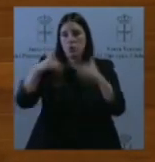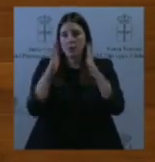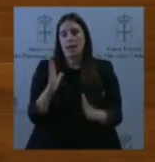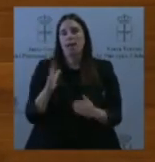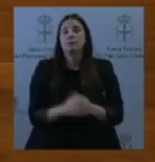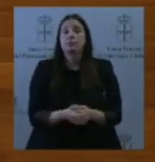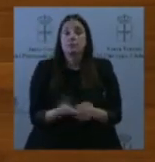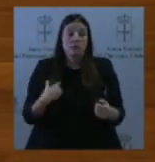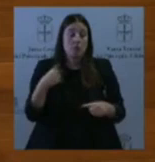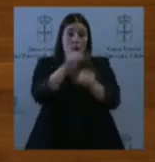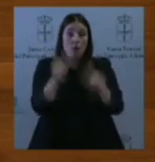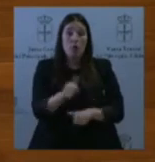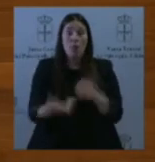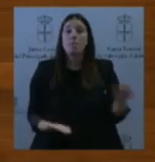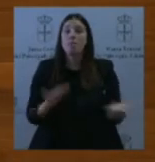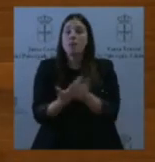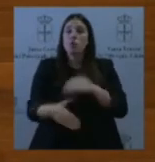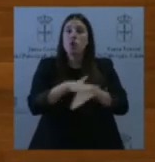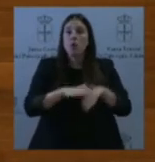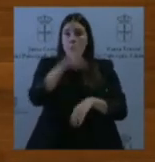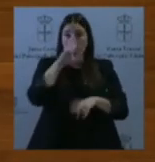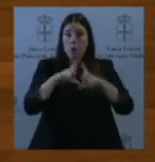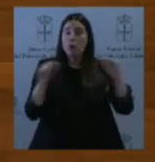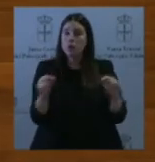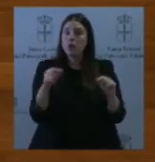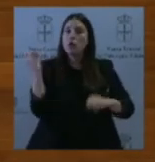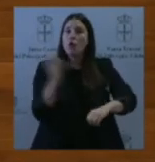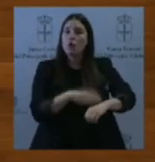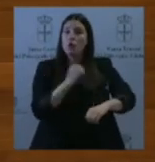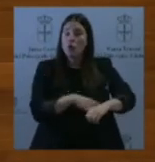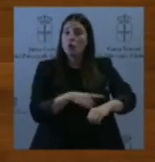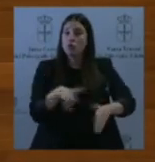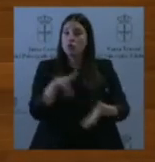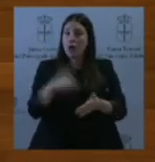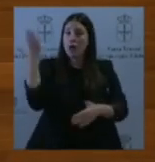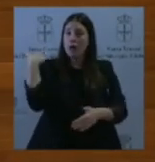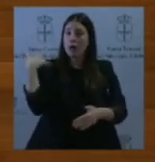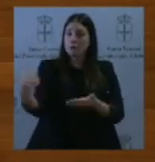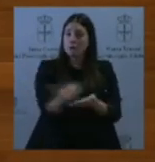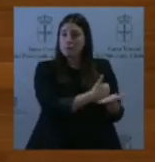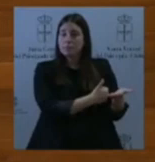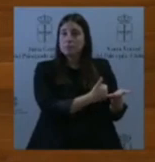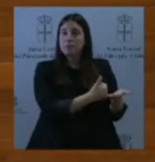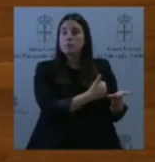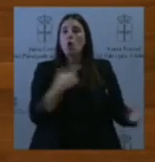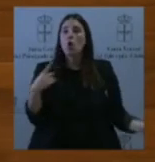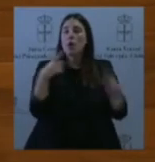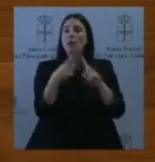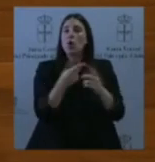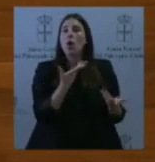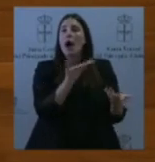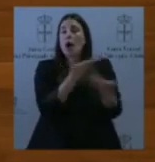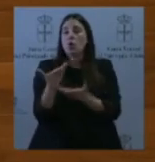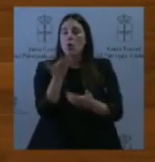Gobierno de Asturias que los fondos que recibió para dar ayuda a las personas propietarias de vivienda que